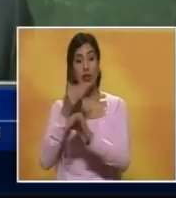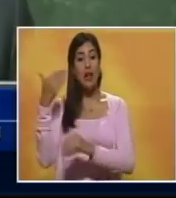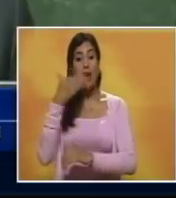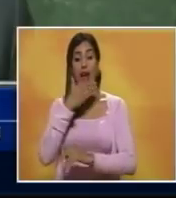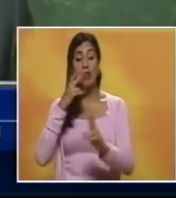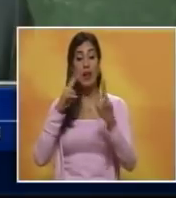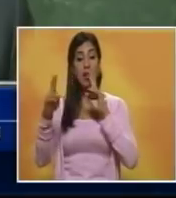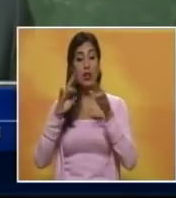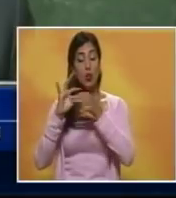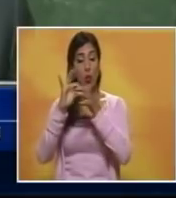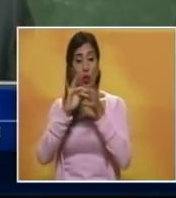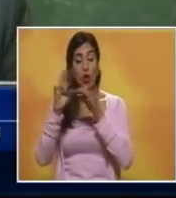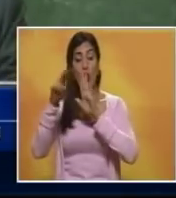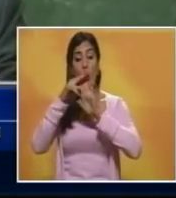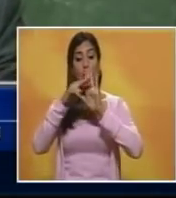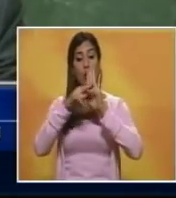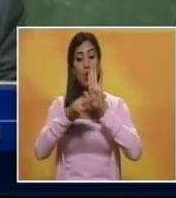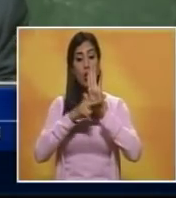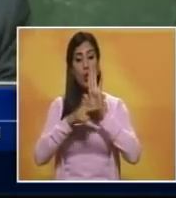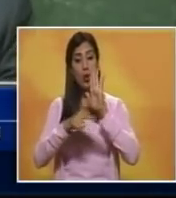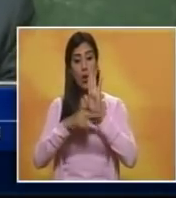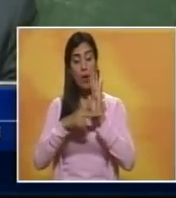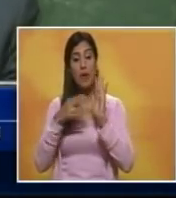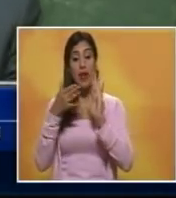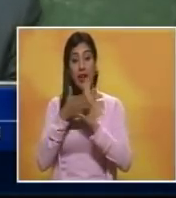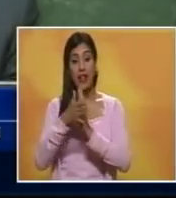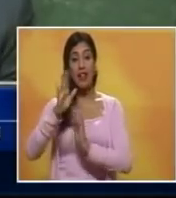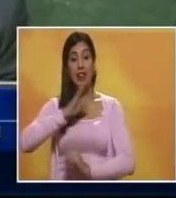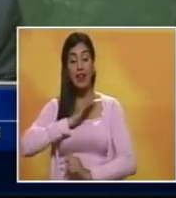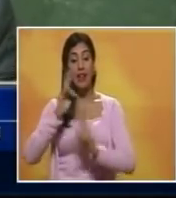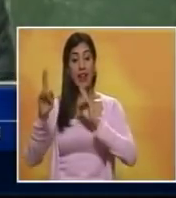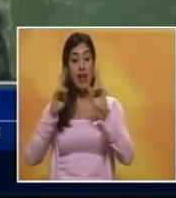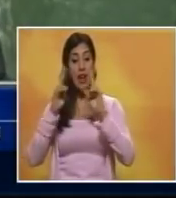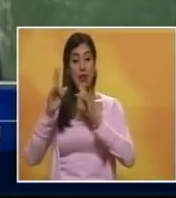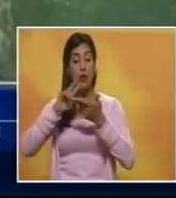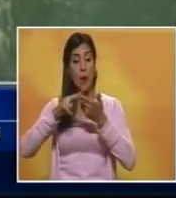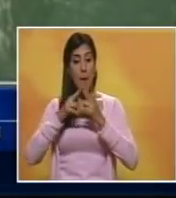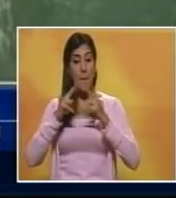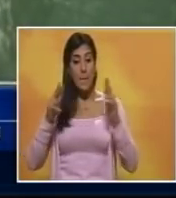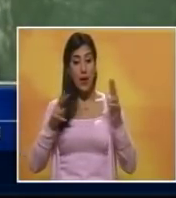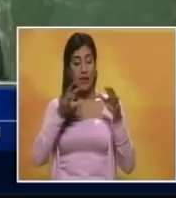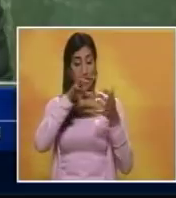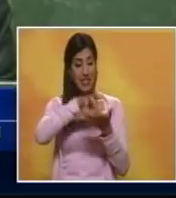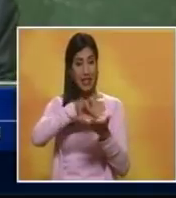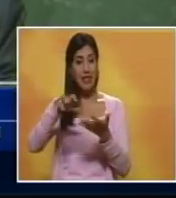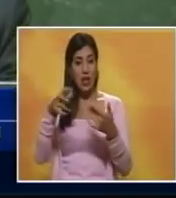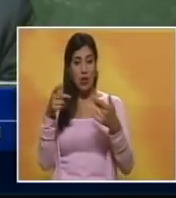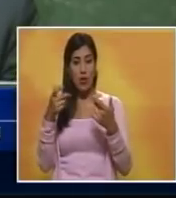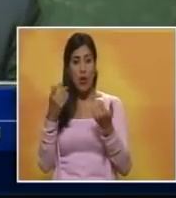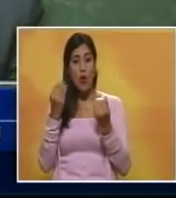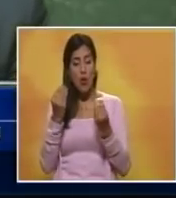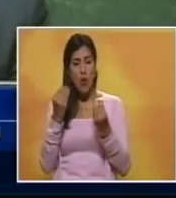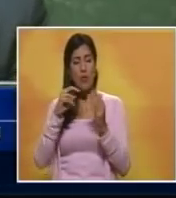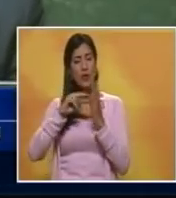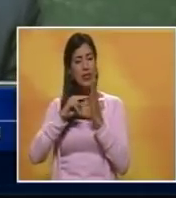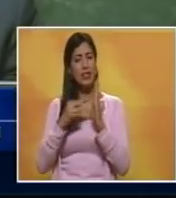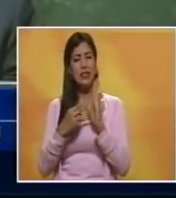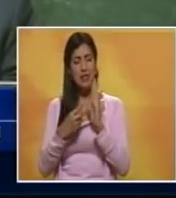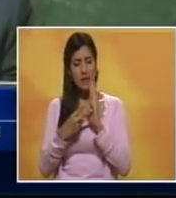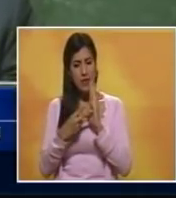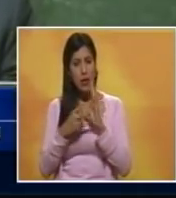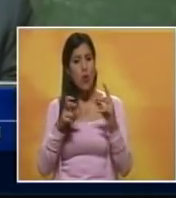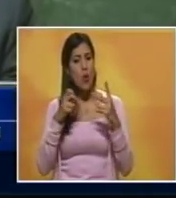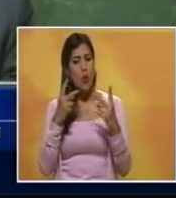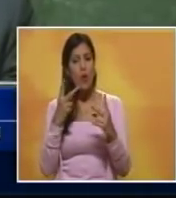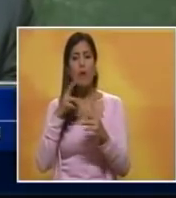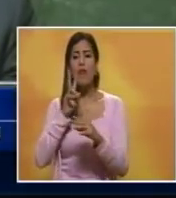de las Naciones Unidas y las normas y principios que rigen las relaciones pacíficas entre los estados, constituye